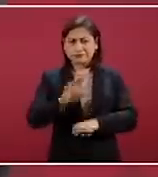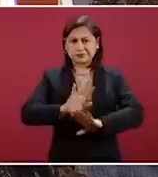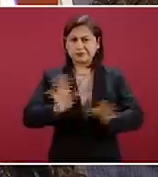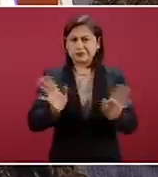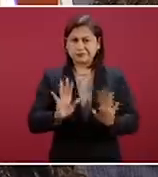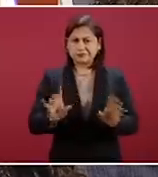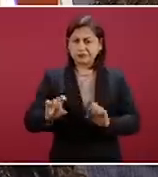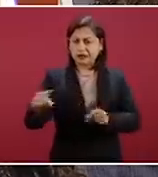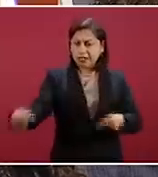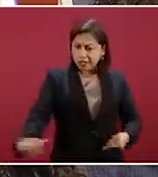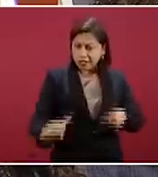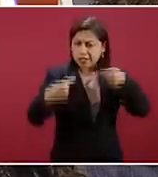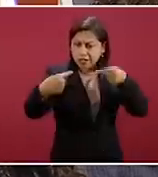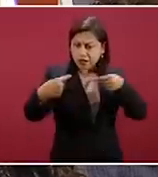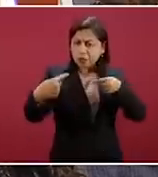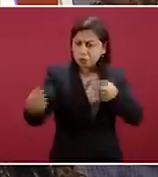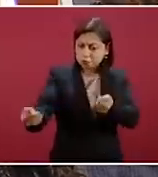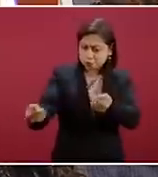adversario.